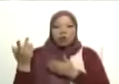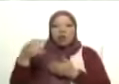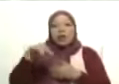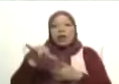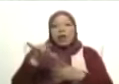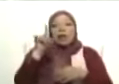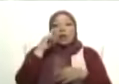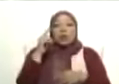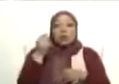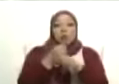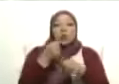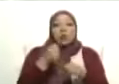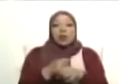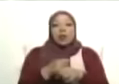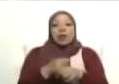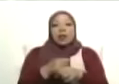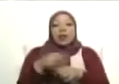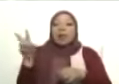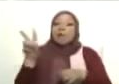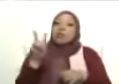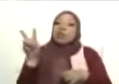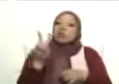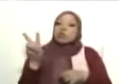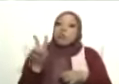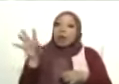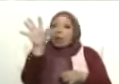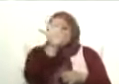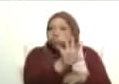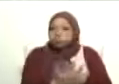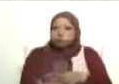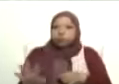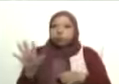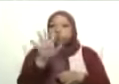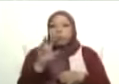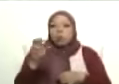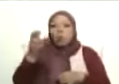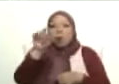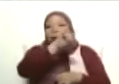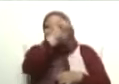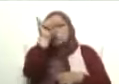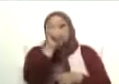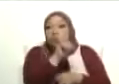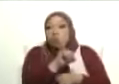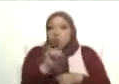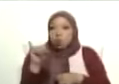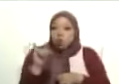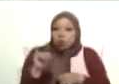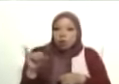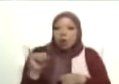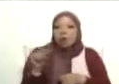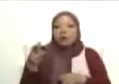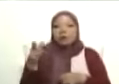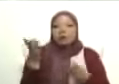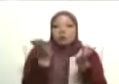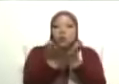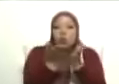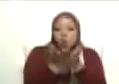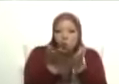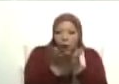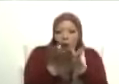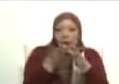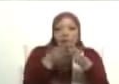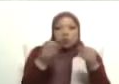suroeste, el noroeste del país, allá en la Alta Guajira, centros de votación, en Paraguaycoa, centros de